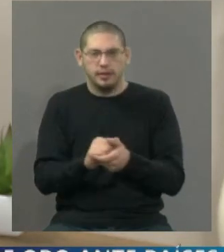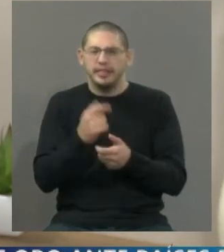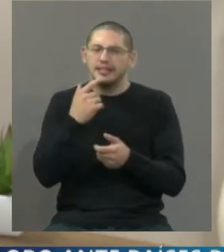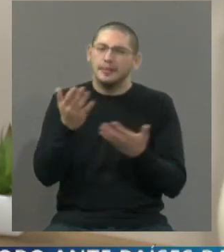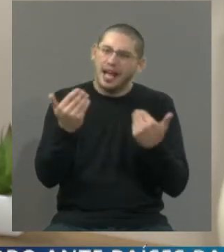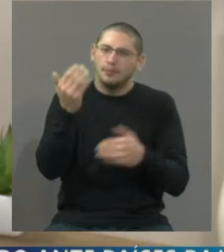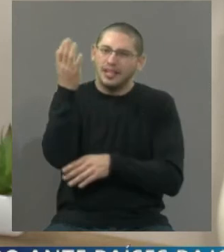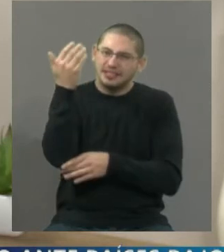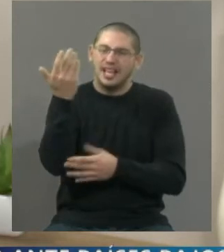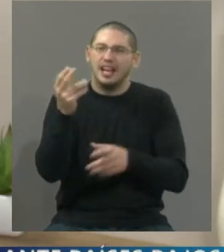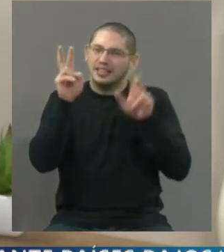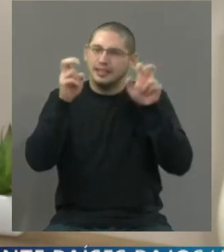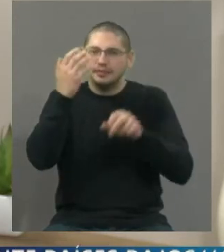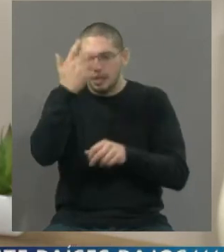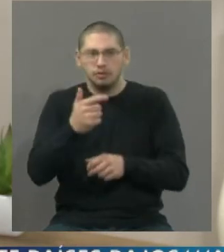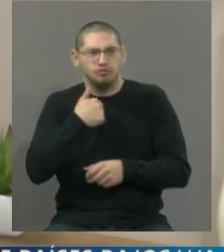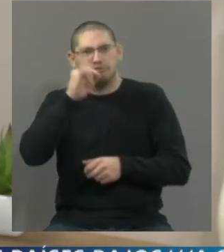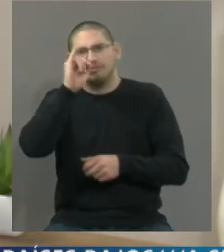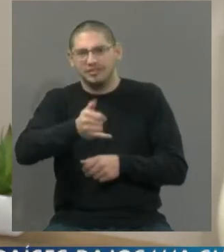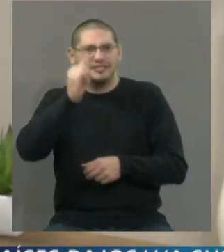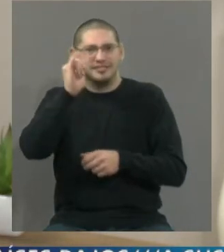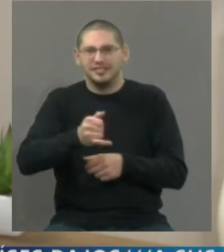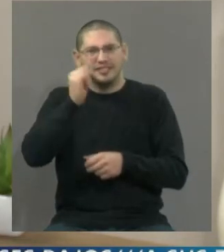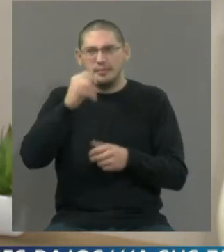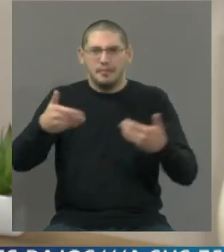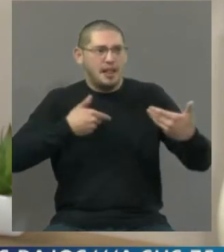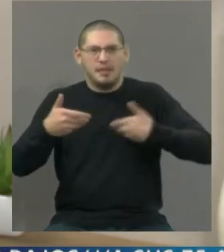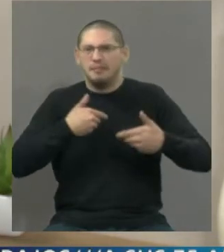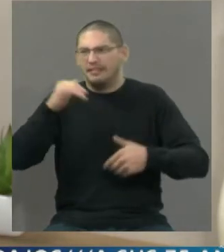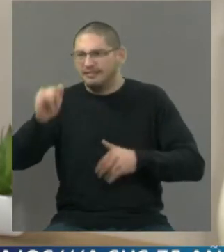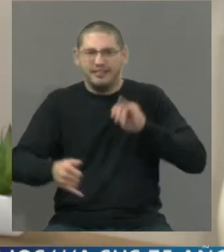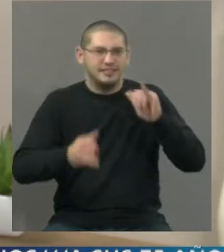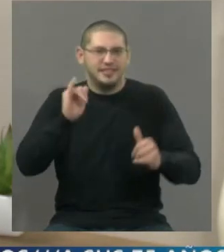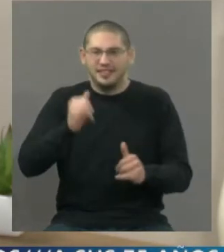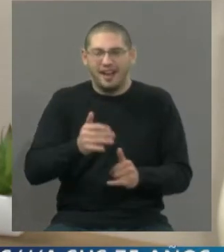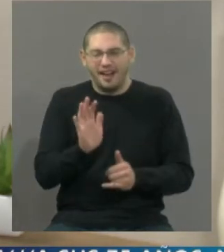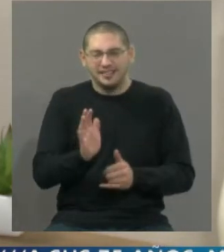una charla, y bueno, yo, viste, me prendo como en todas, a mí me dicen, hagamos tal cosa, y yo estoy,